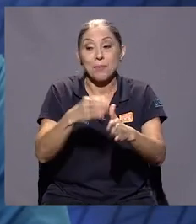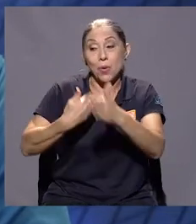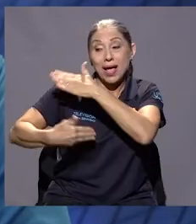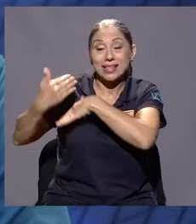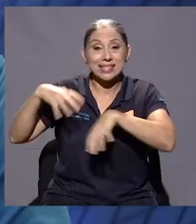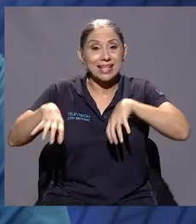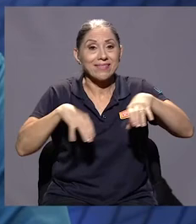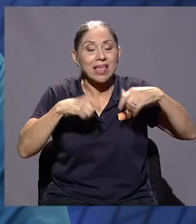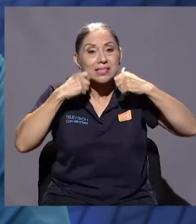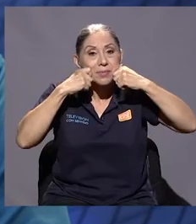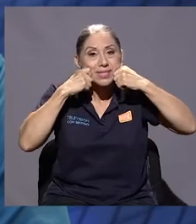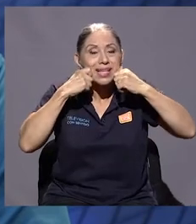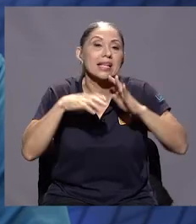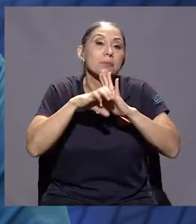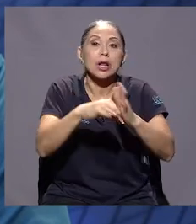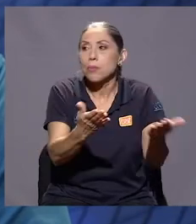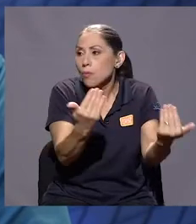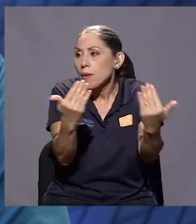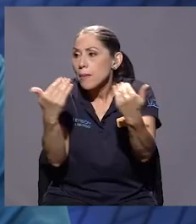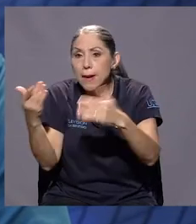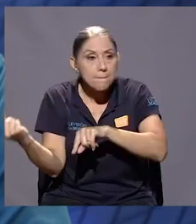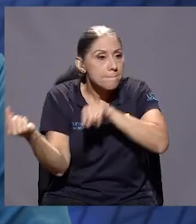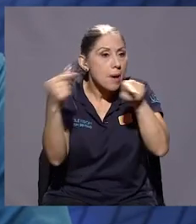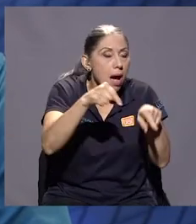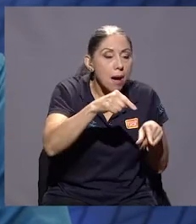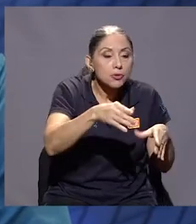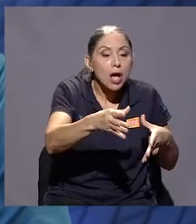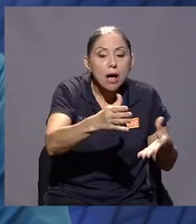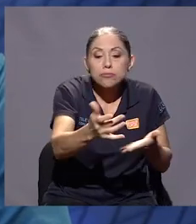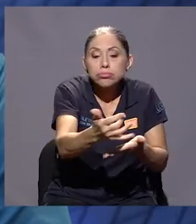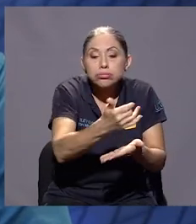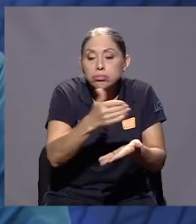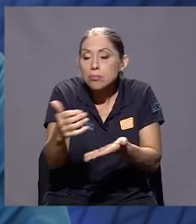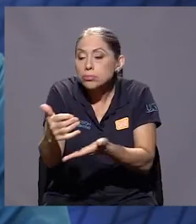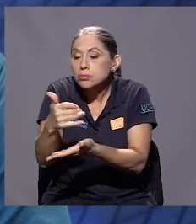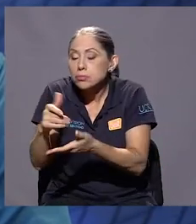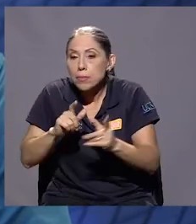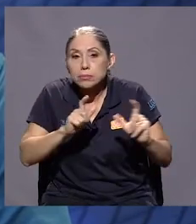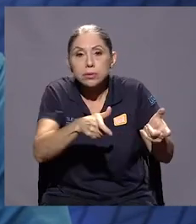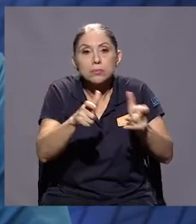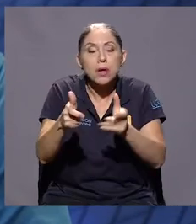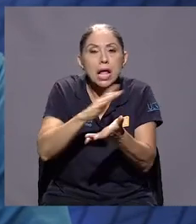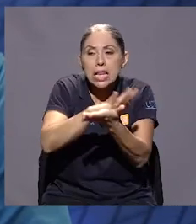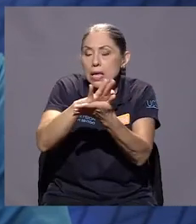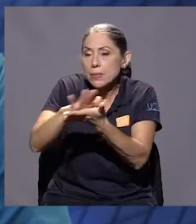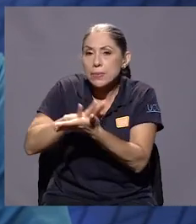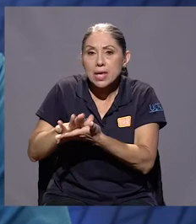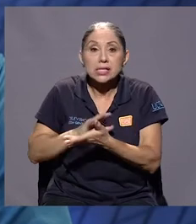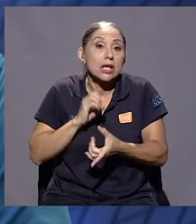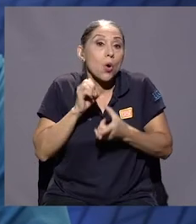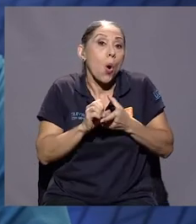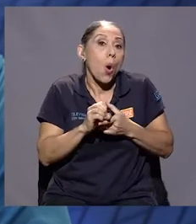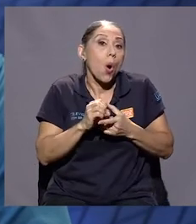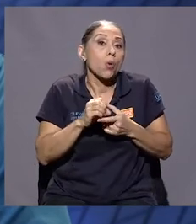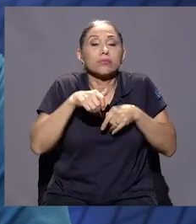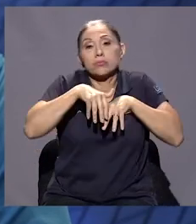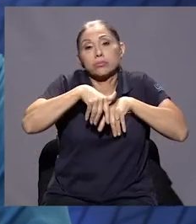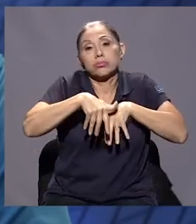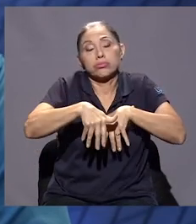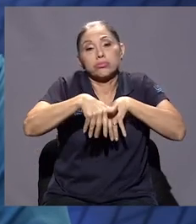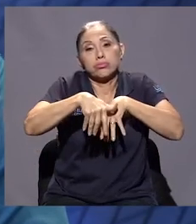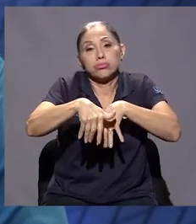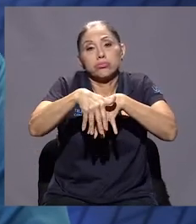momento las limpiezas o los recorridos u otras actividades culturales porque llegamos